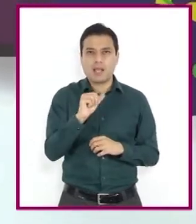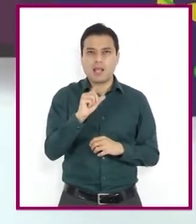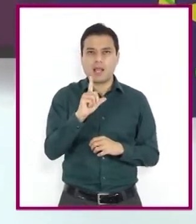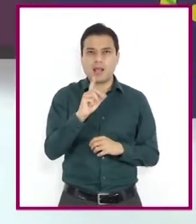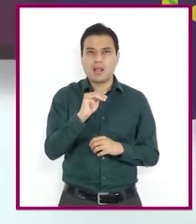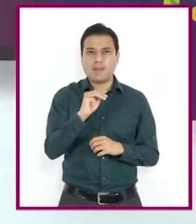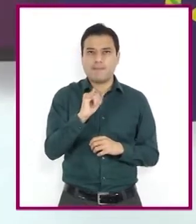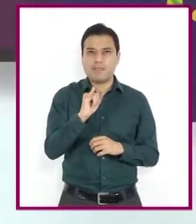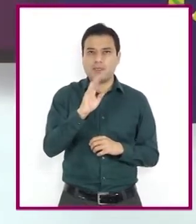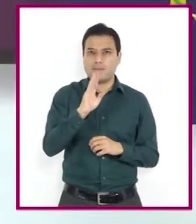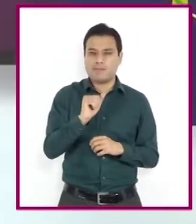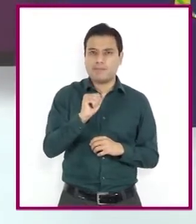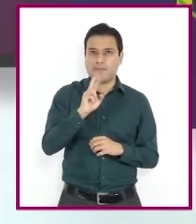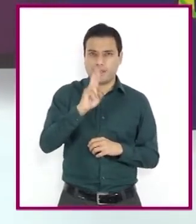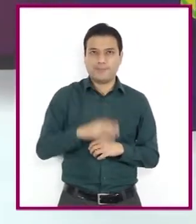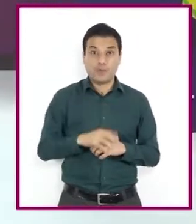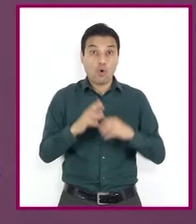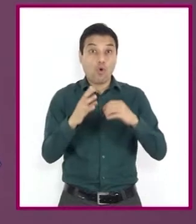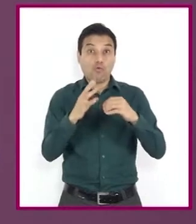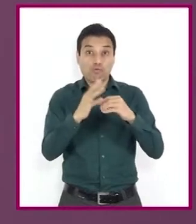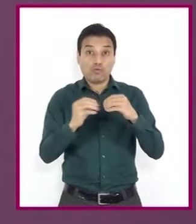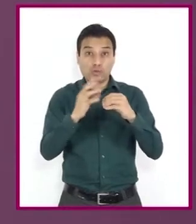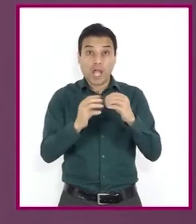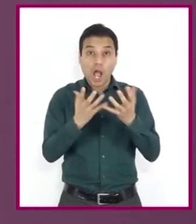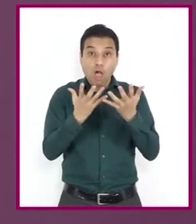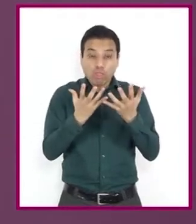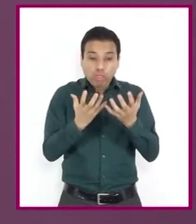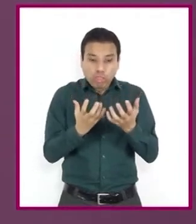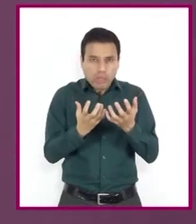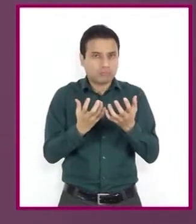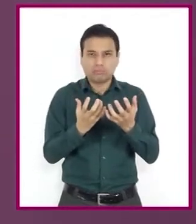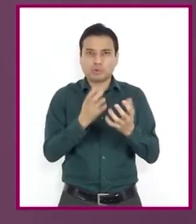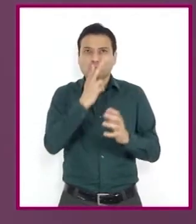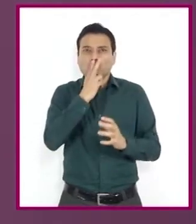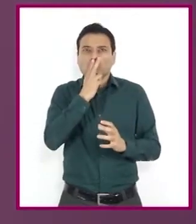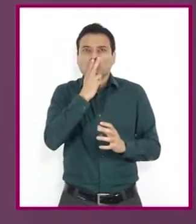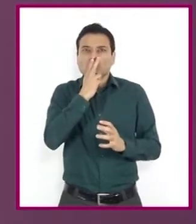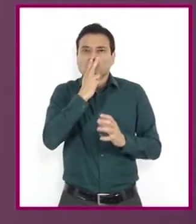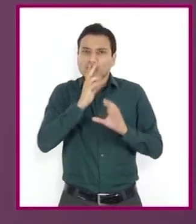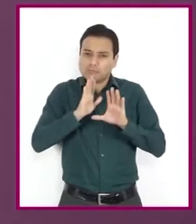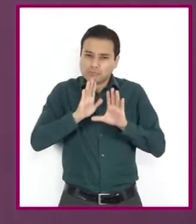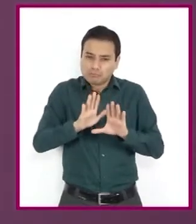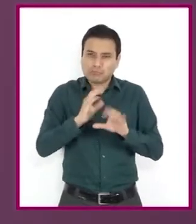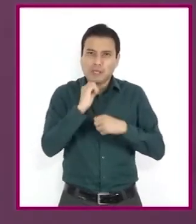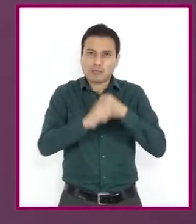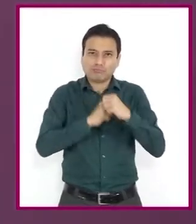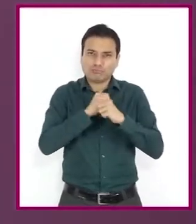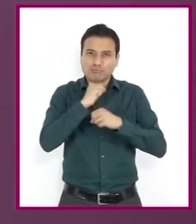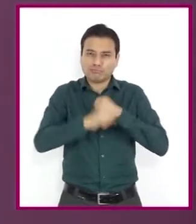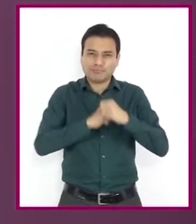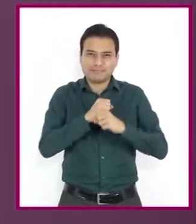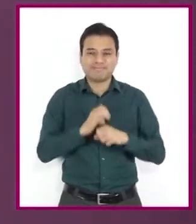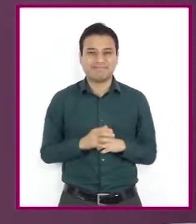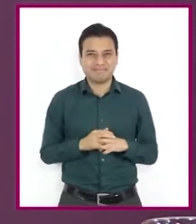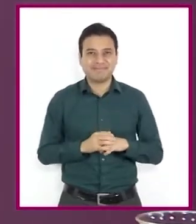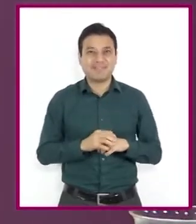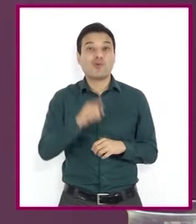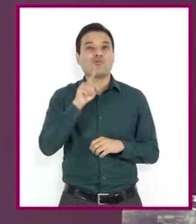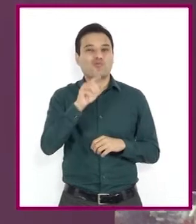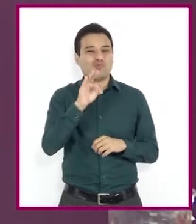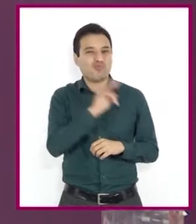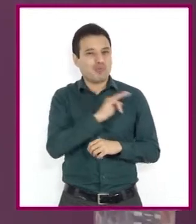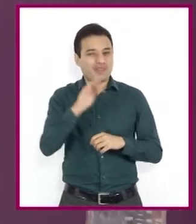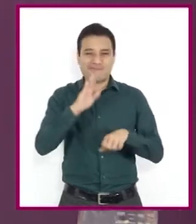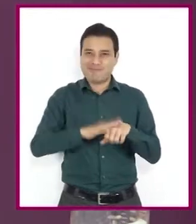la descomposición de la fruta. Listo, hemos terminado. Continúen aprendiendo aún más de esta ciencia